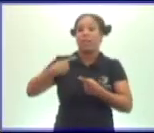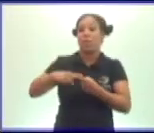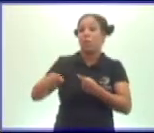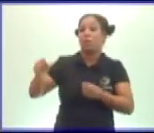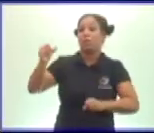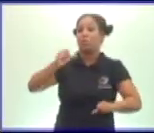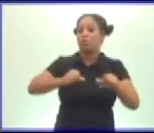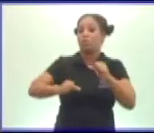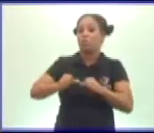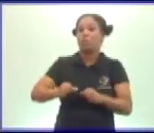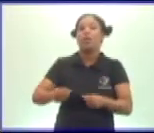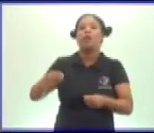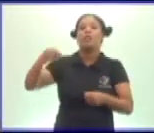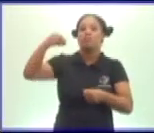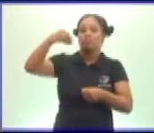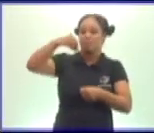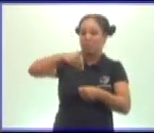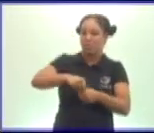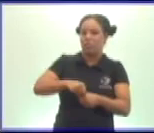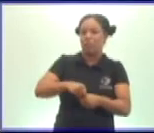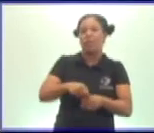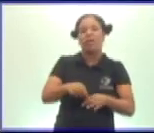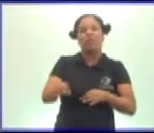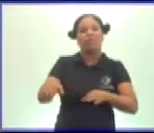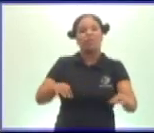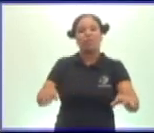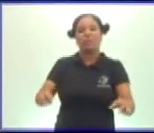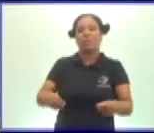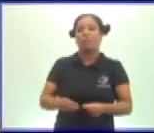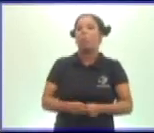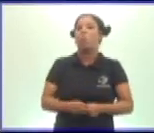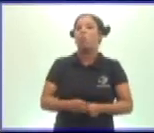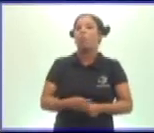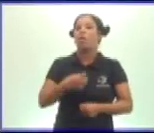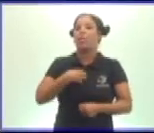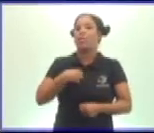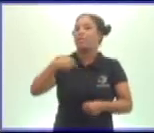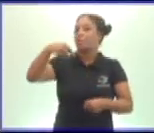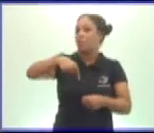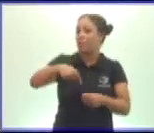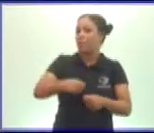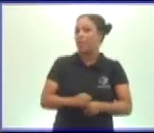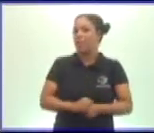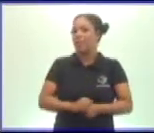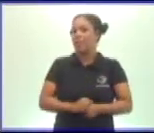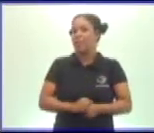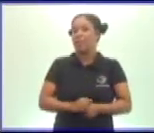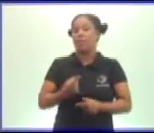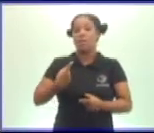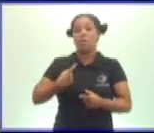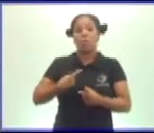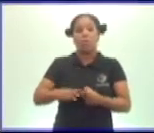sustancias se distribuyan en su seno. Y hay una segunda fase